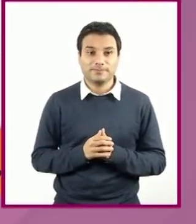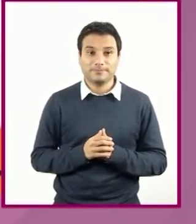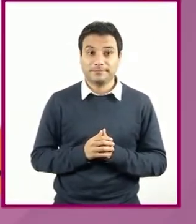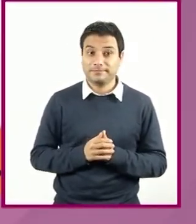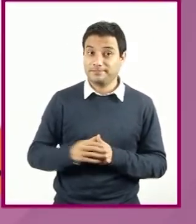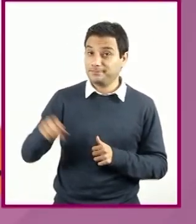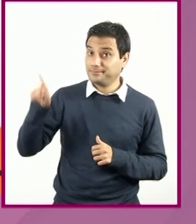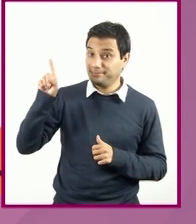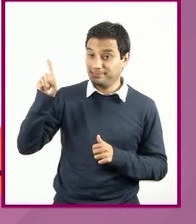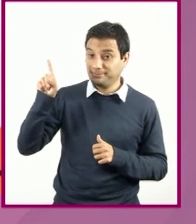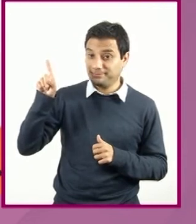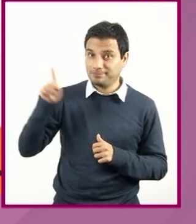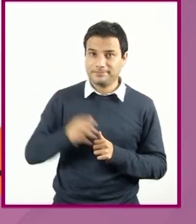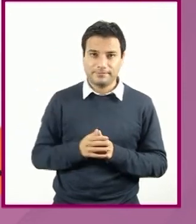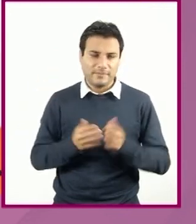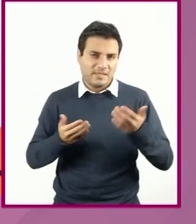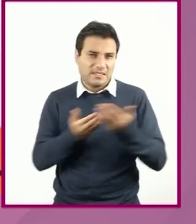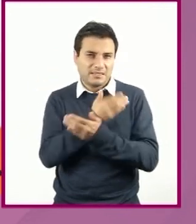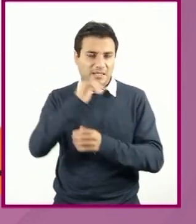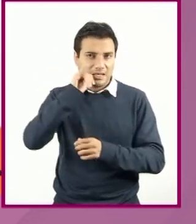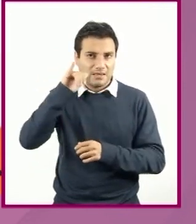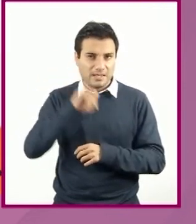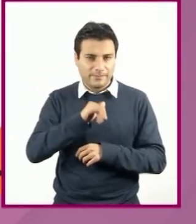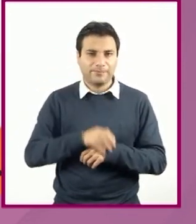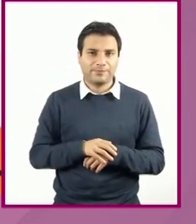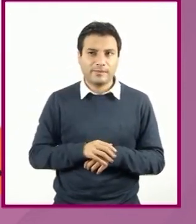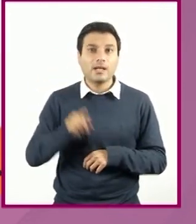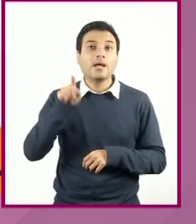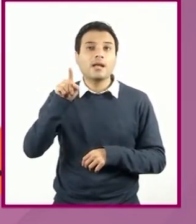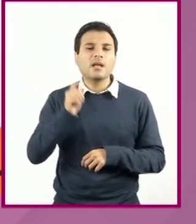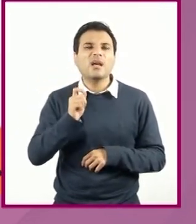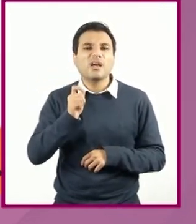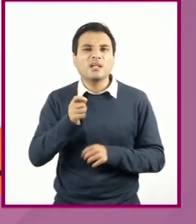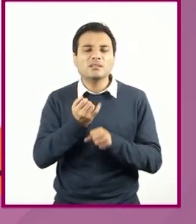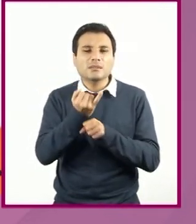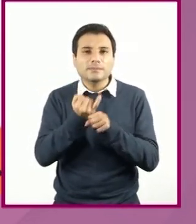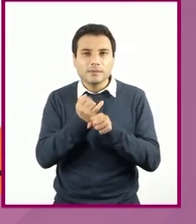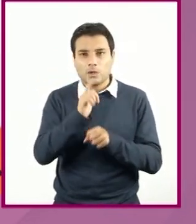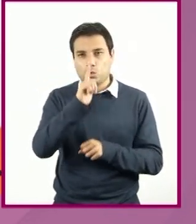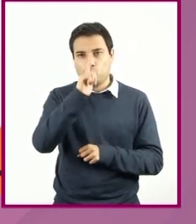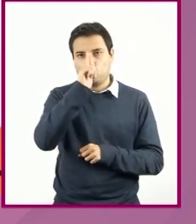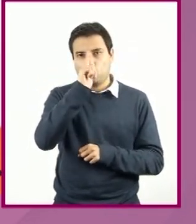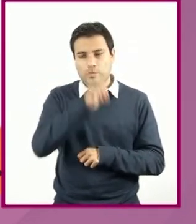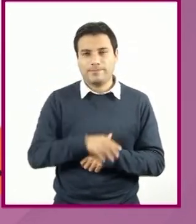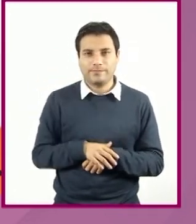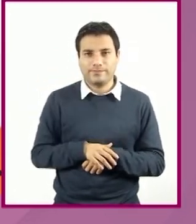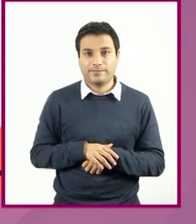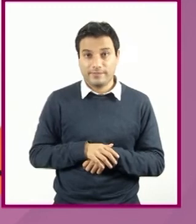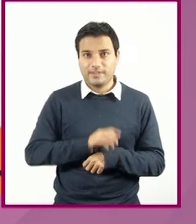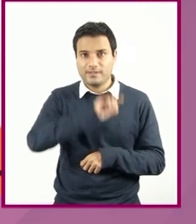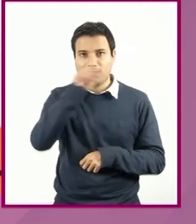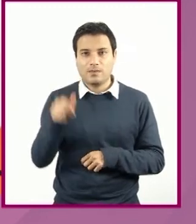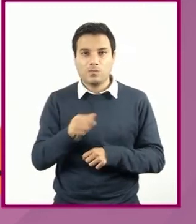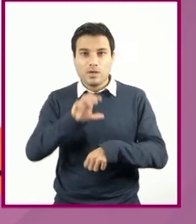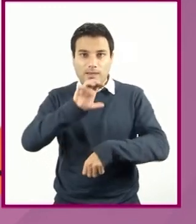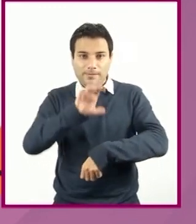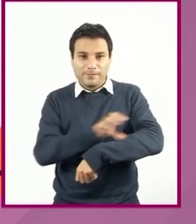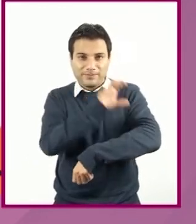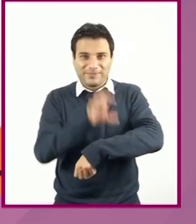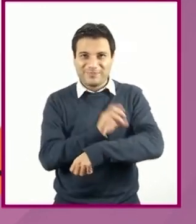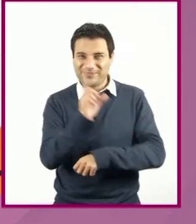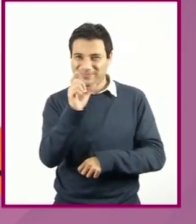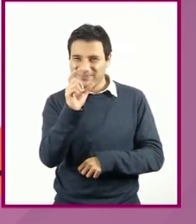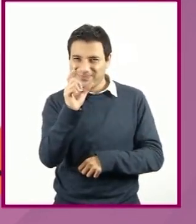Alessandro Volta, nacido en Italia, fue un pionero en los estudios de electricidad y dio al mundo la pila voltaica,